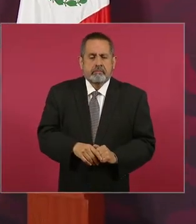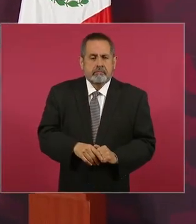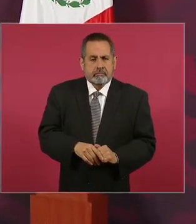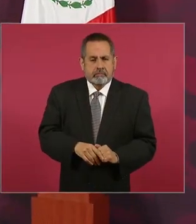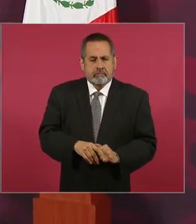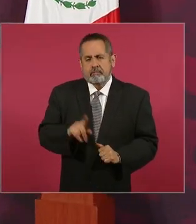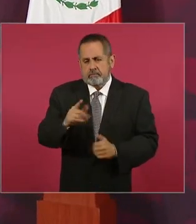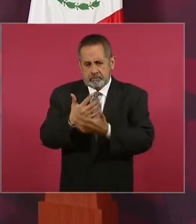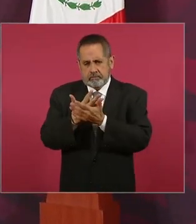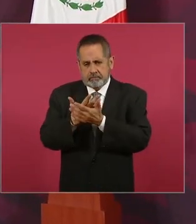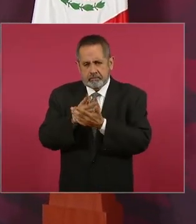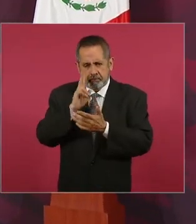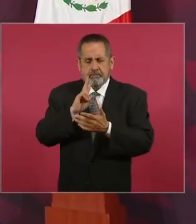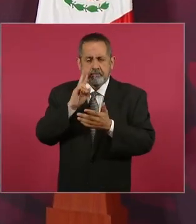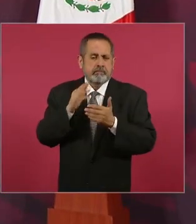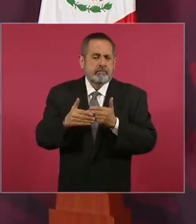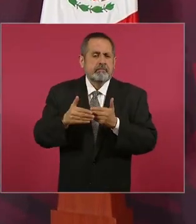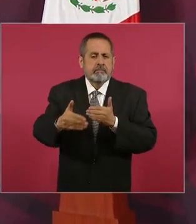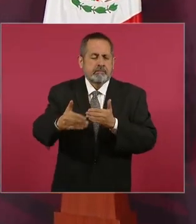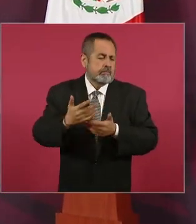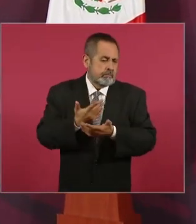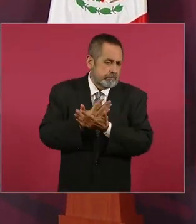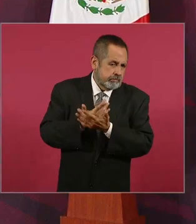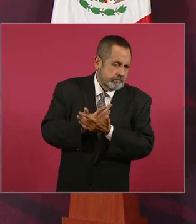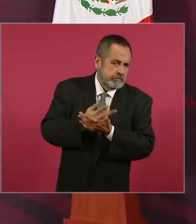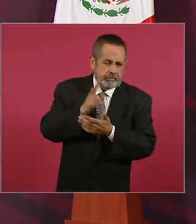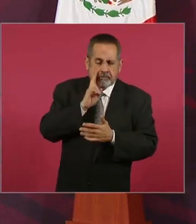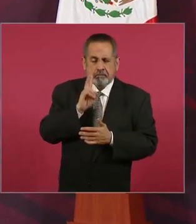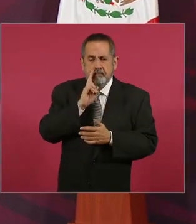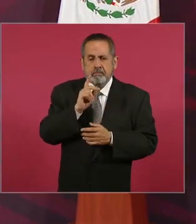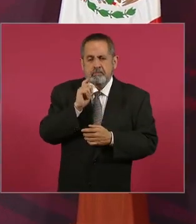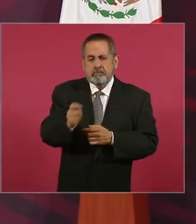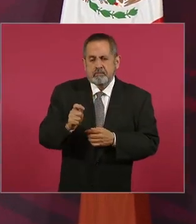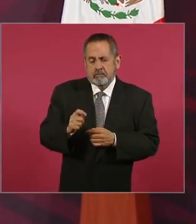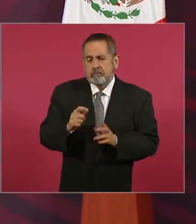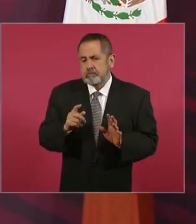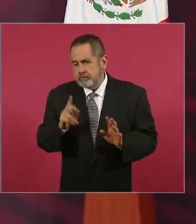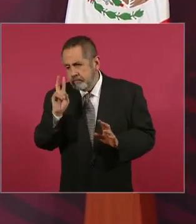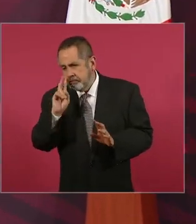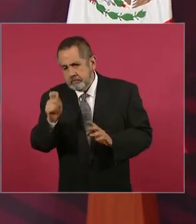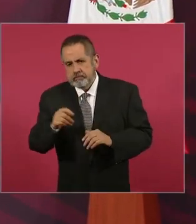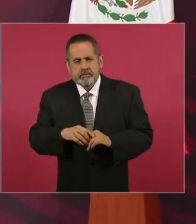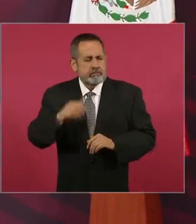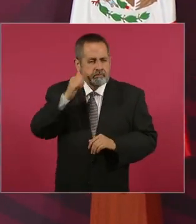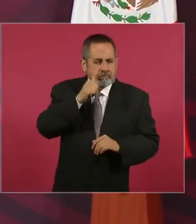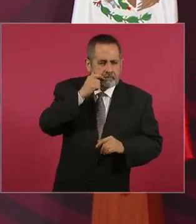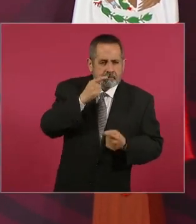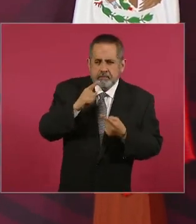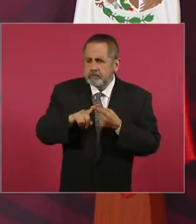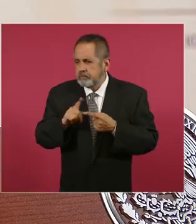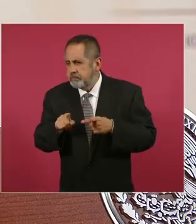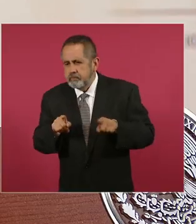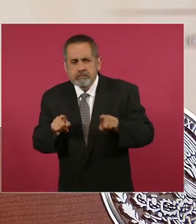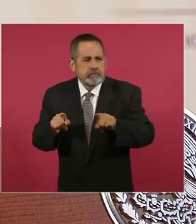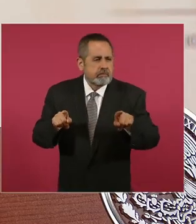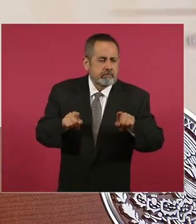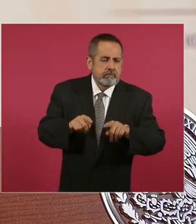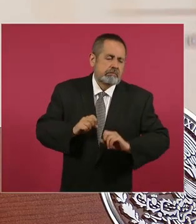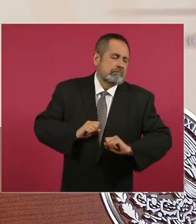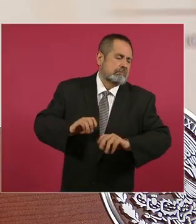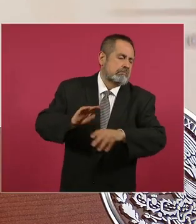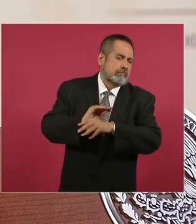Y hay que esperarnos, pero de todas maneras estamos pendientes. Siempre estamos pendientes. No